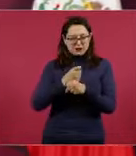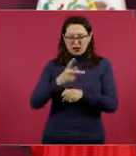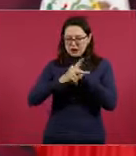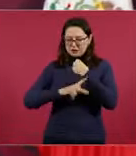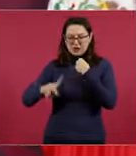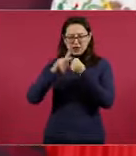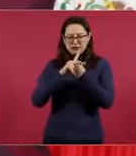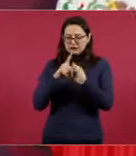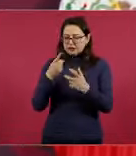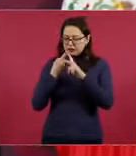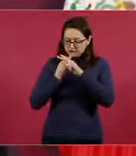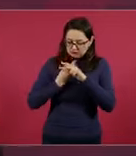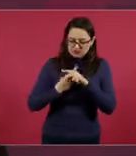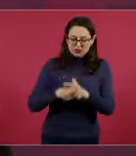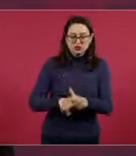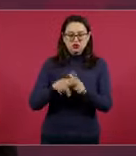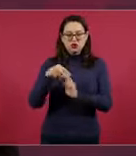aplica,